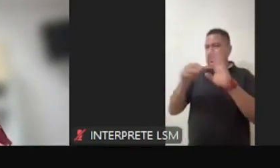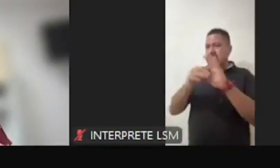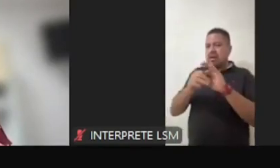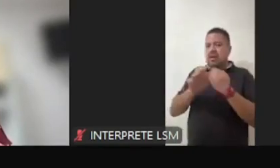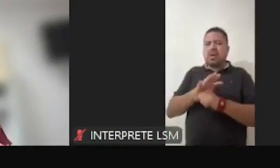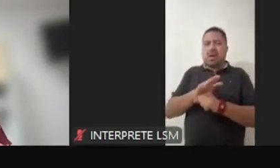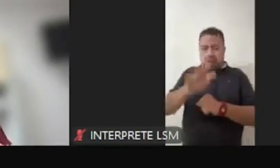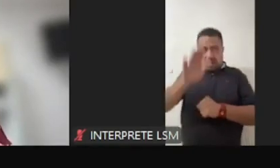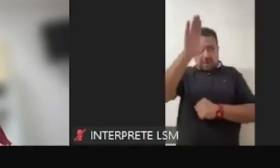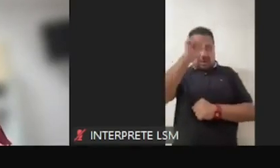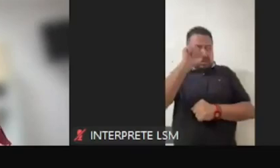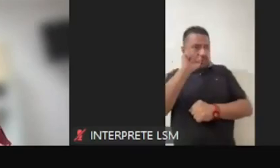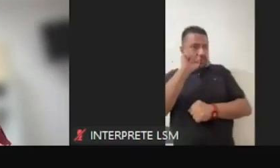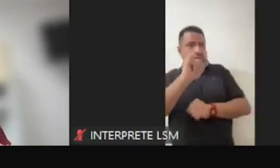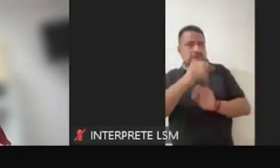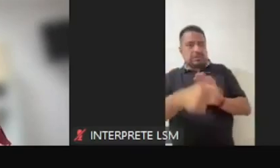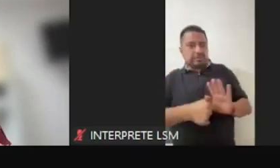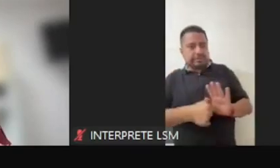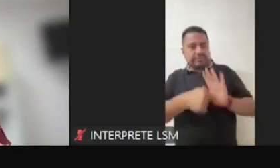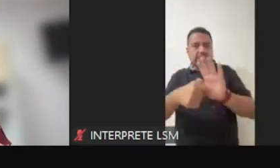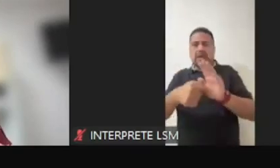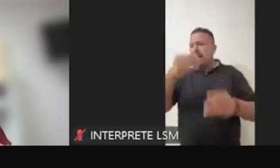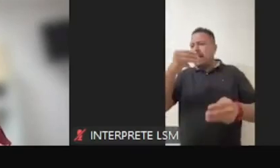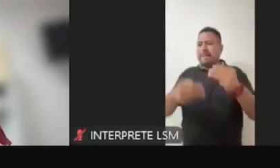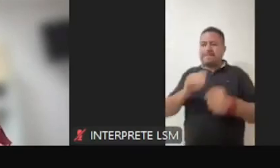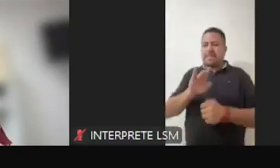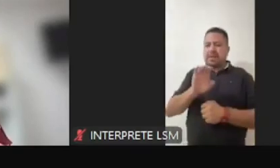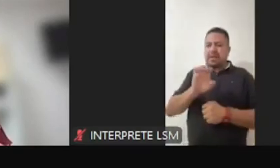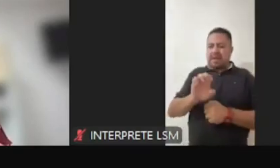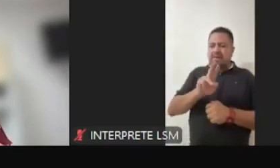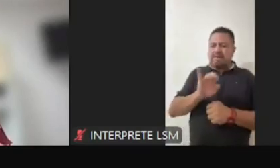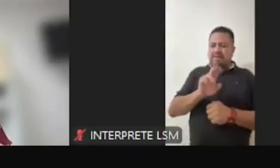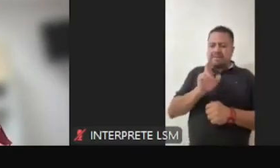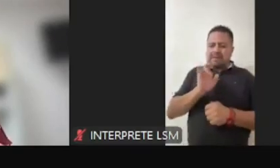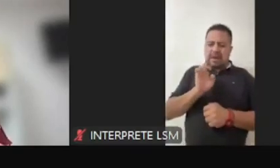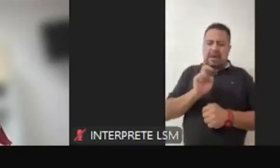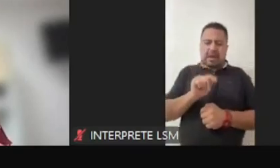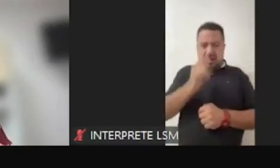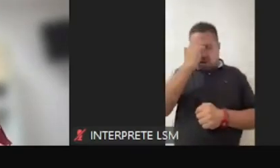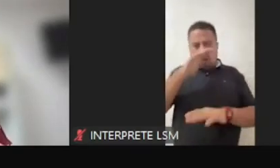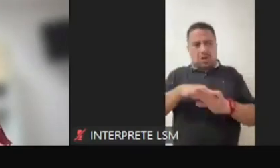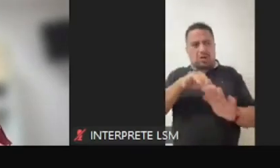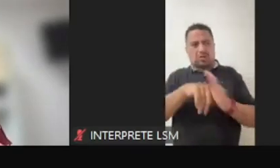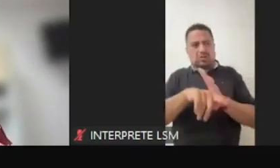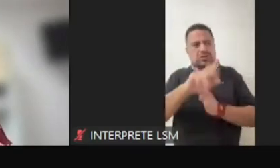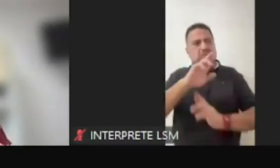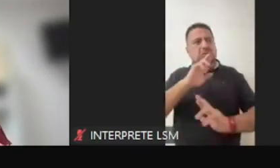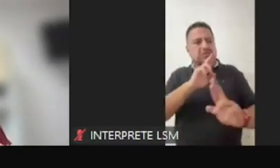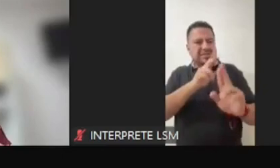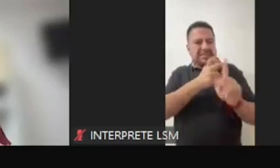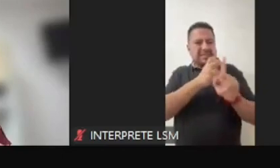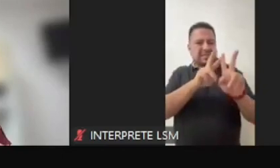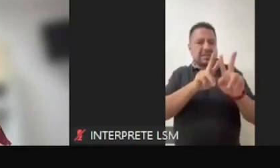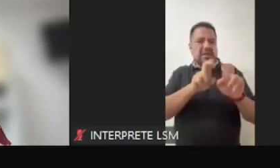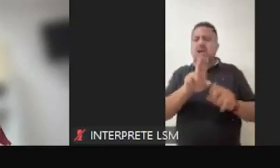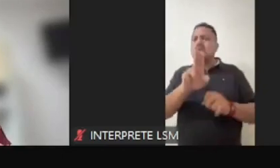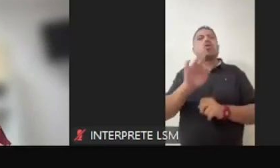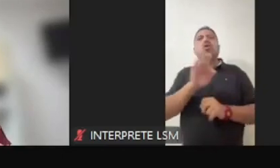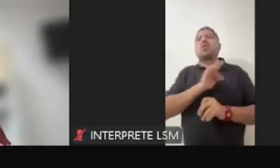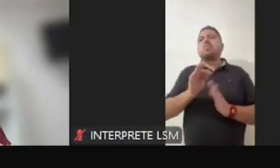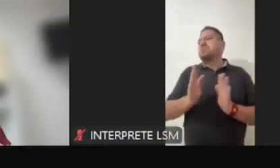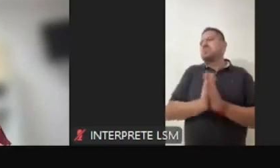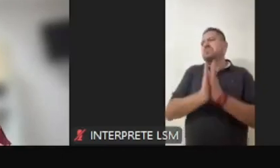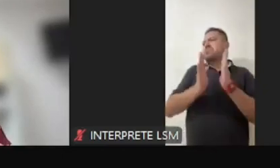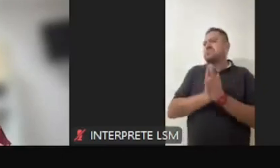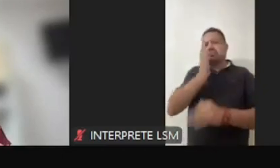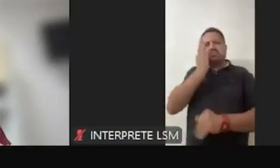aprobó la excusa presentada por la magistrada evely Rodríguez para conocer y resolver sobre este asunto no puede participar